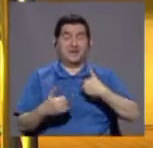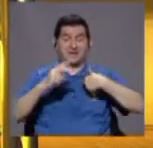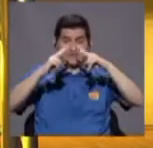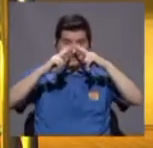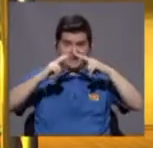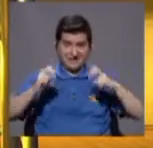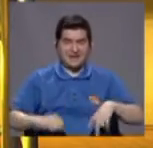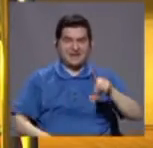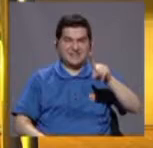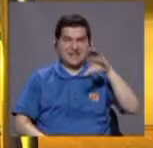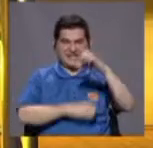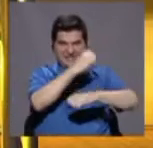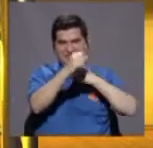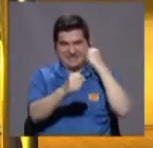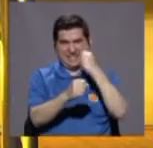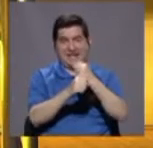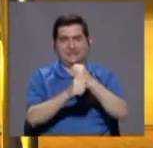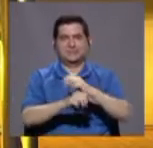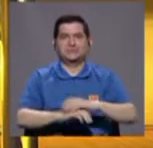las amigas, amigos y usted.